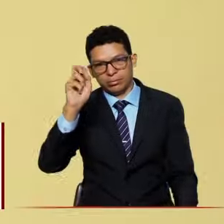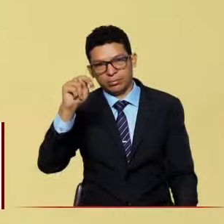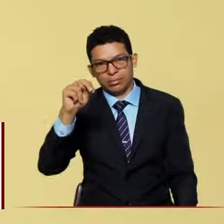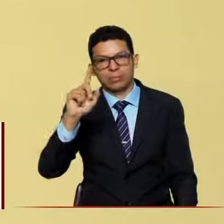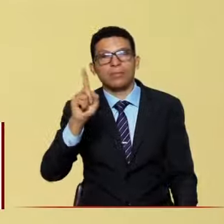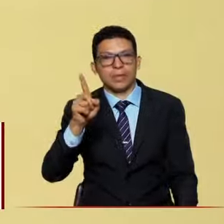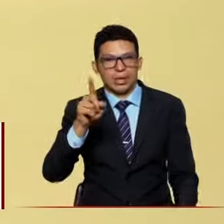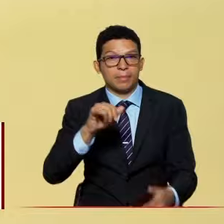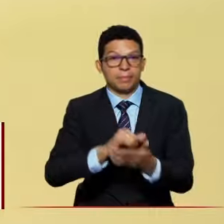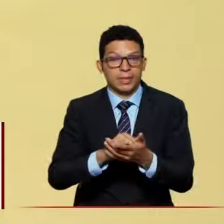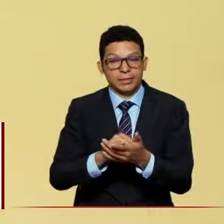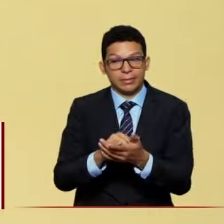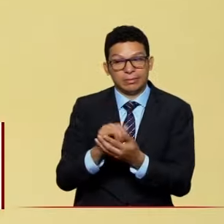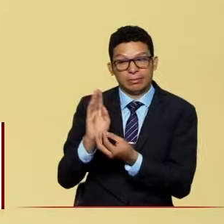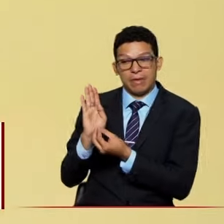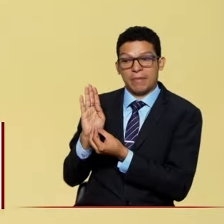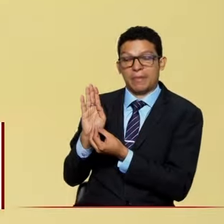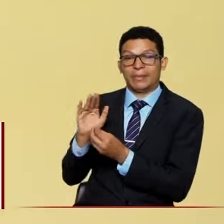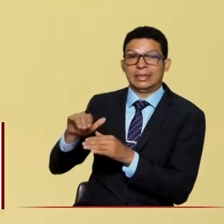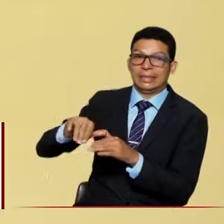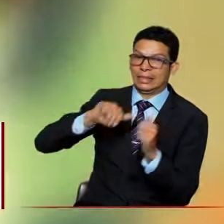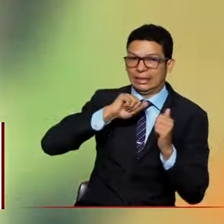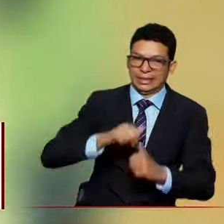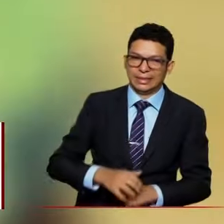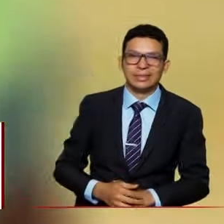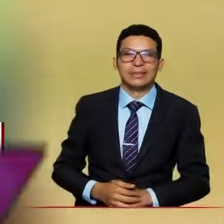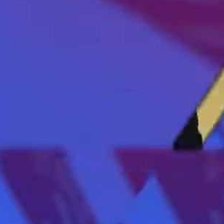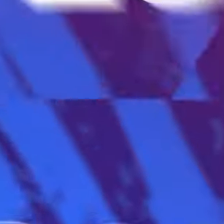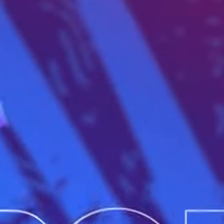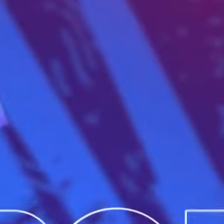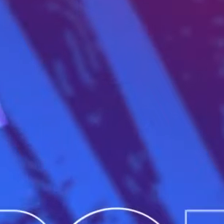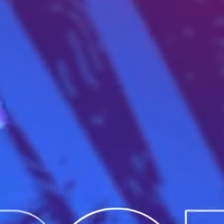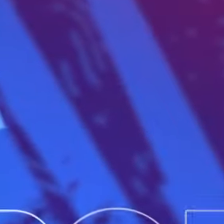alejarse del fantasma del descenso.